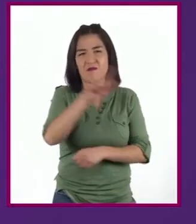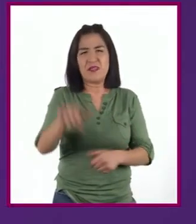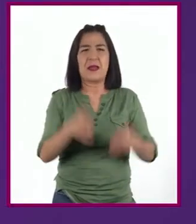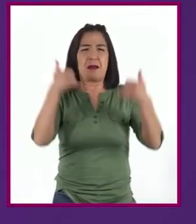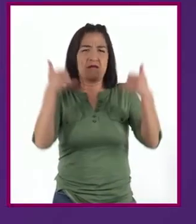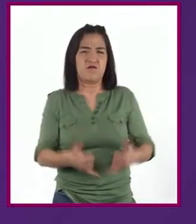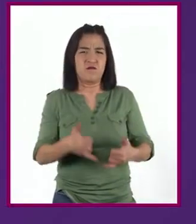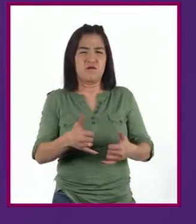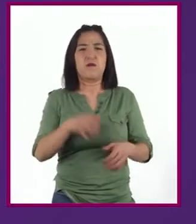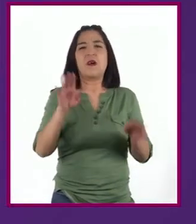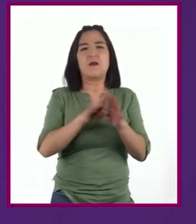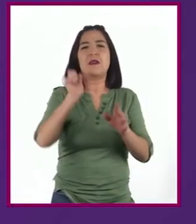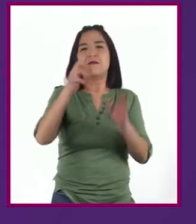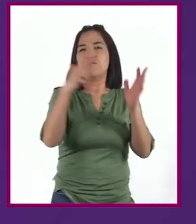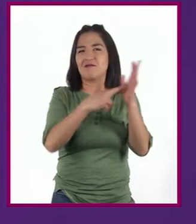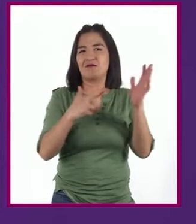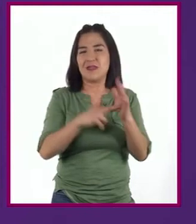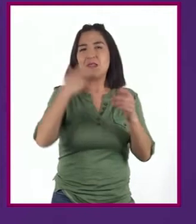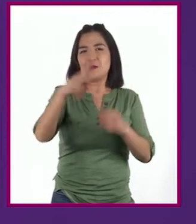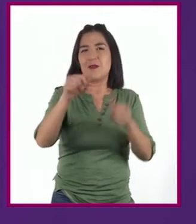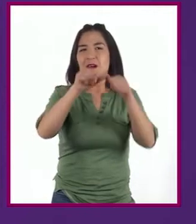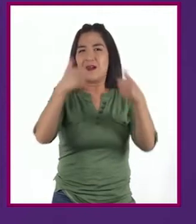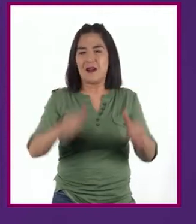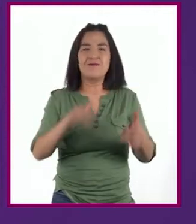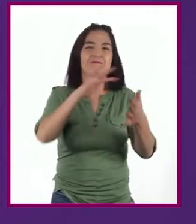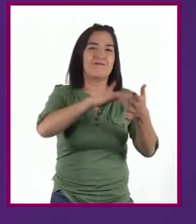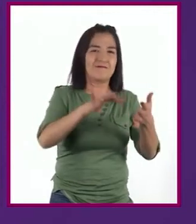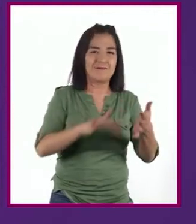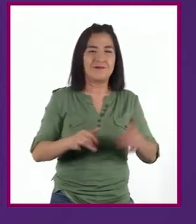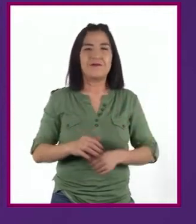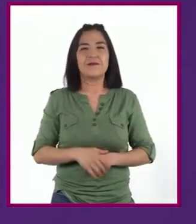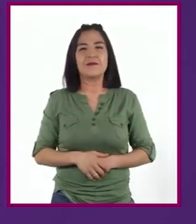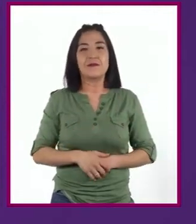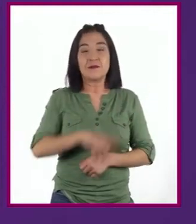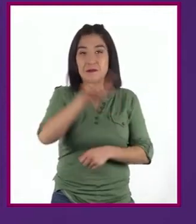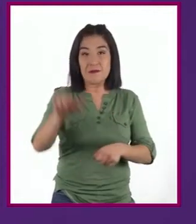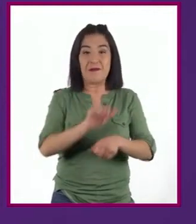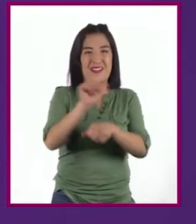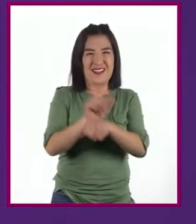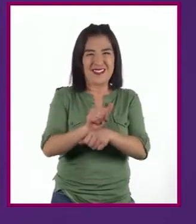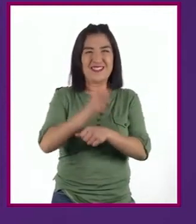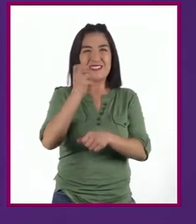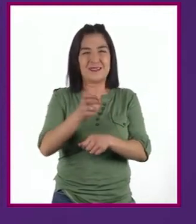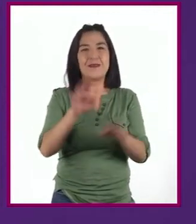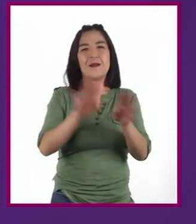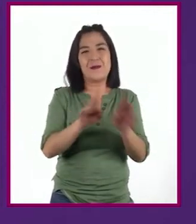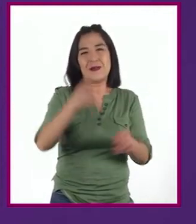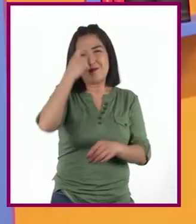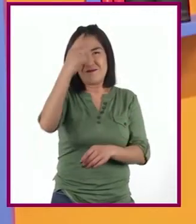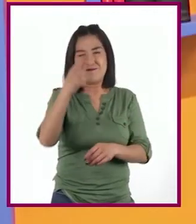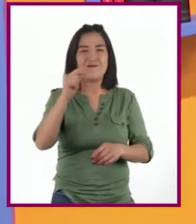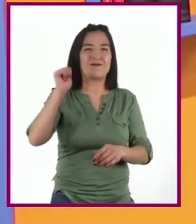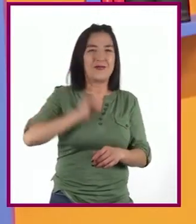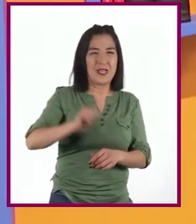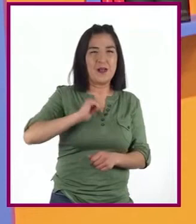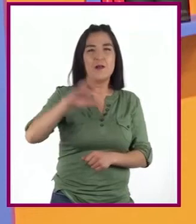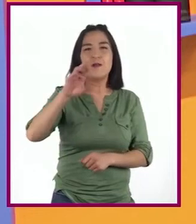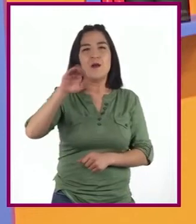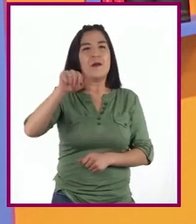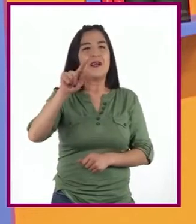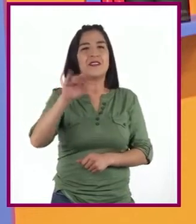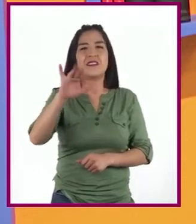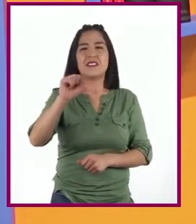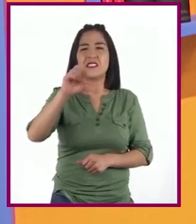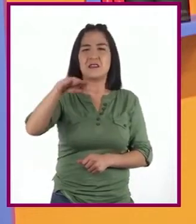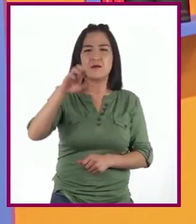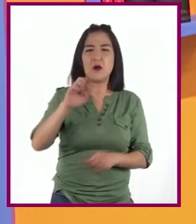rebeldía ante las reglas del arte y la literatura. Los artistas del romanticismo se opusieron a la rigidez